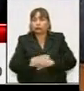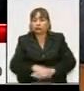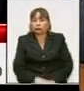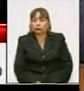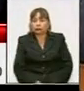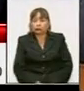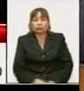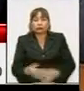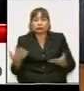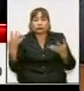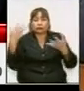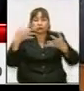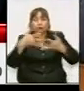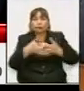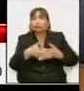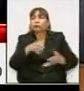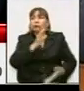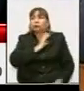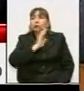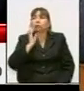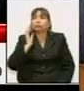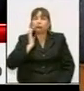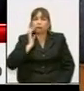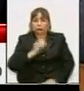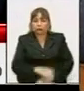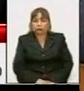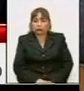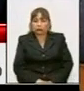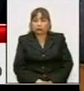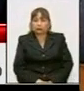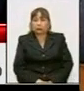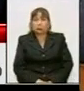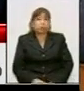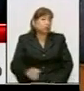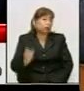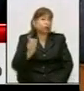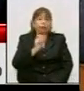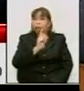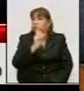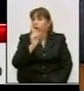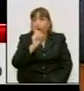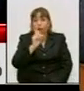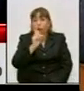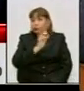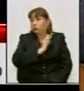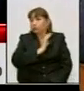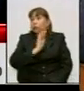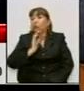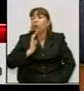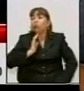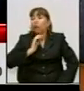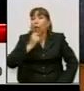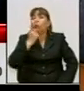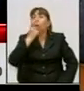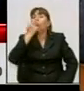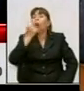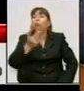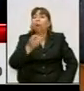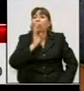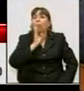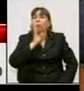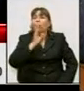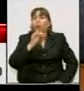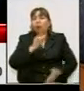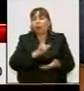ilegal estaría vinculada al partido Chimpún Callao? No era, Chimpún Callao, pero lo que estábamos hablando en ese entonces